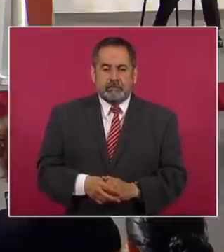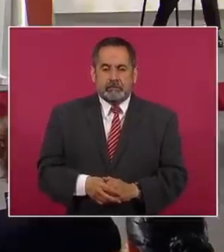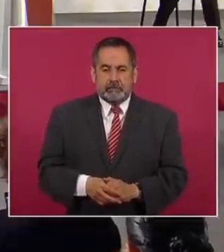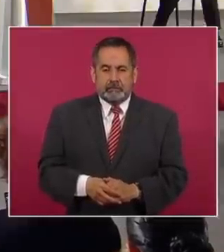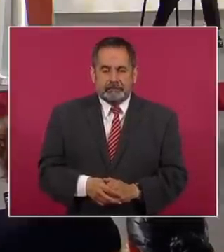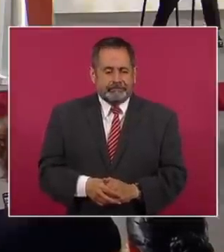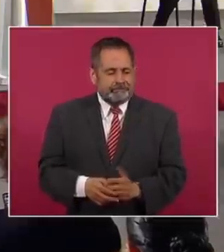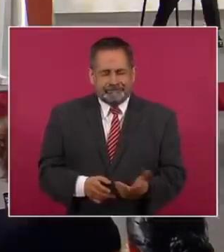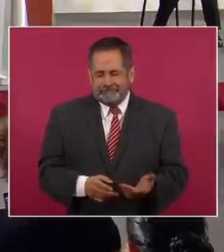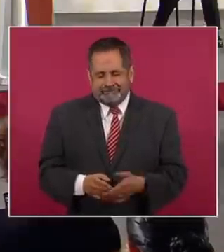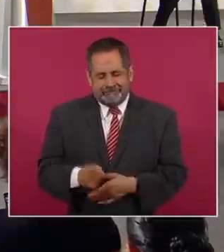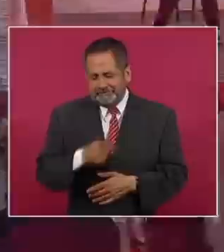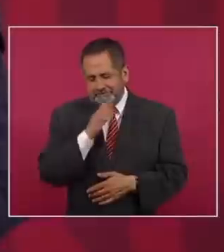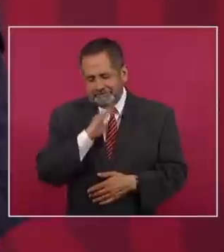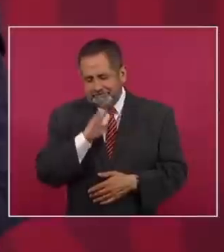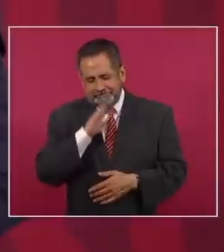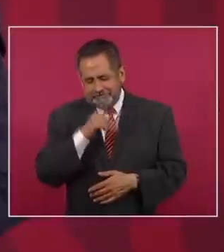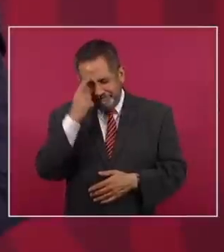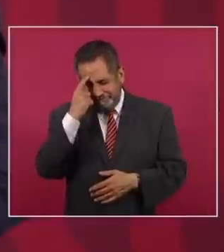no, no, no, no, no, no.